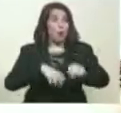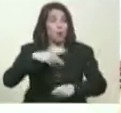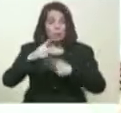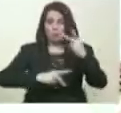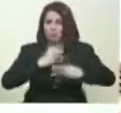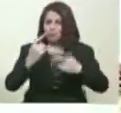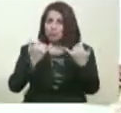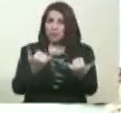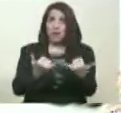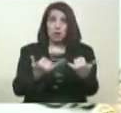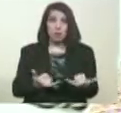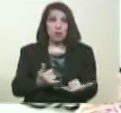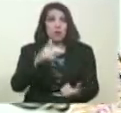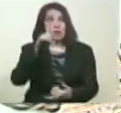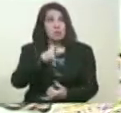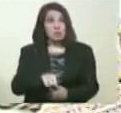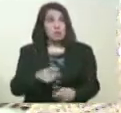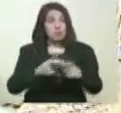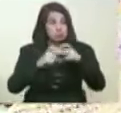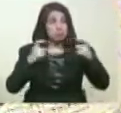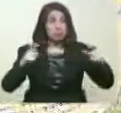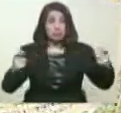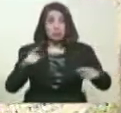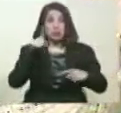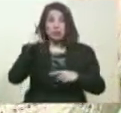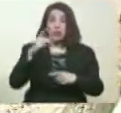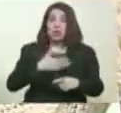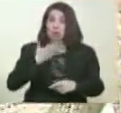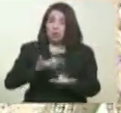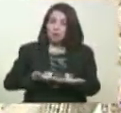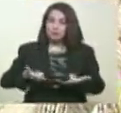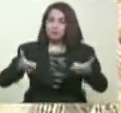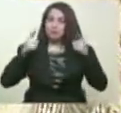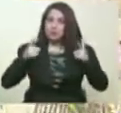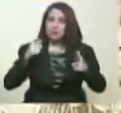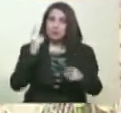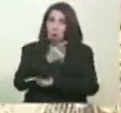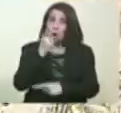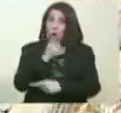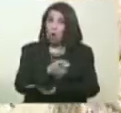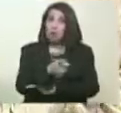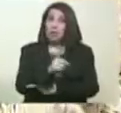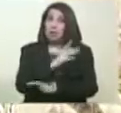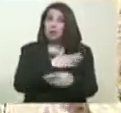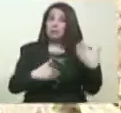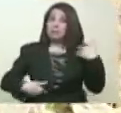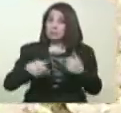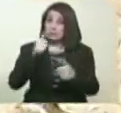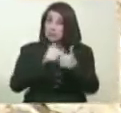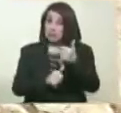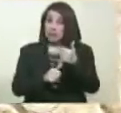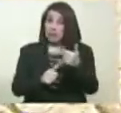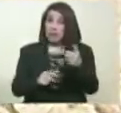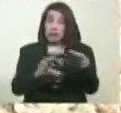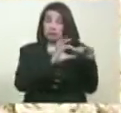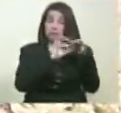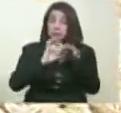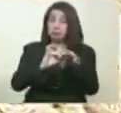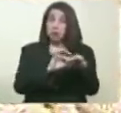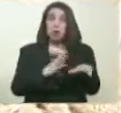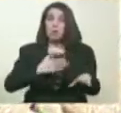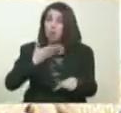actual y garantizar la ampliación de todas sus capacidades productivas. Esa es la orden. Amarremos todo lo que hoy